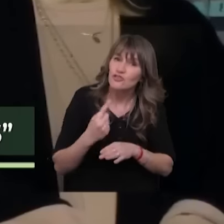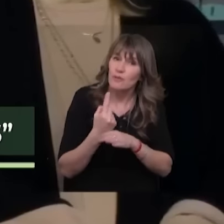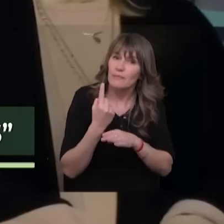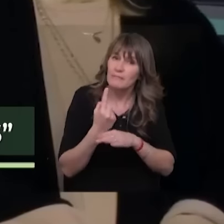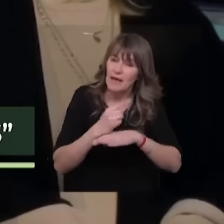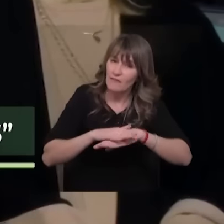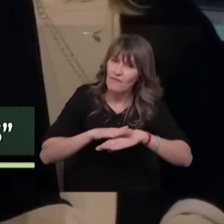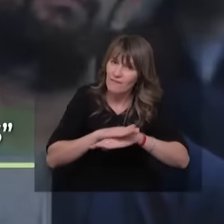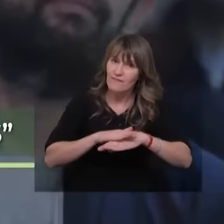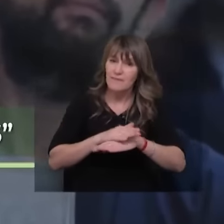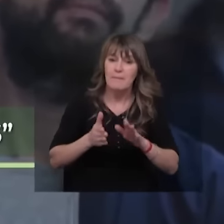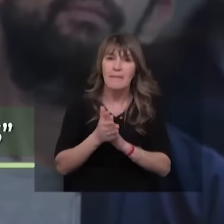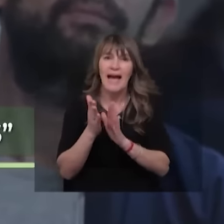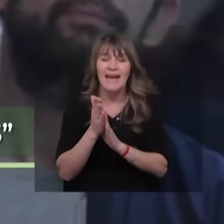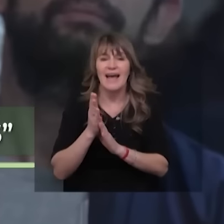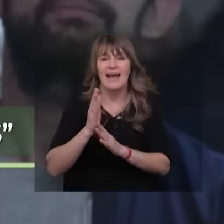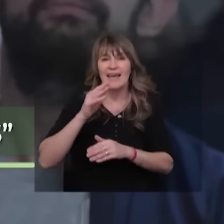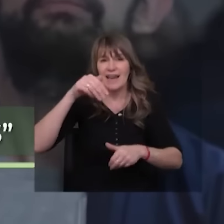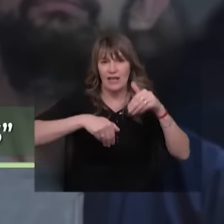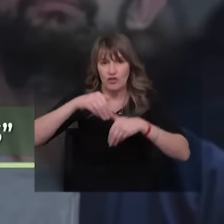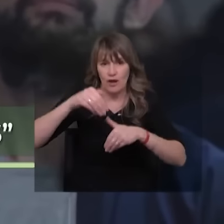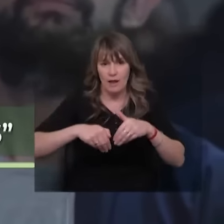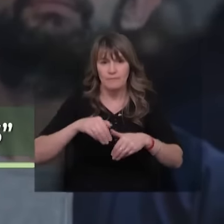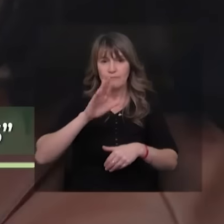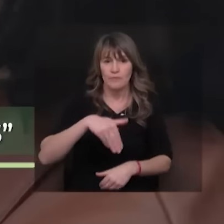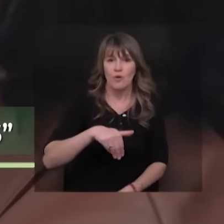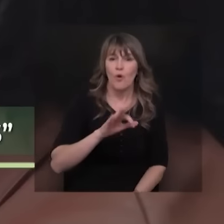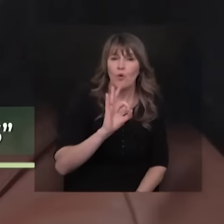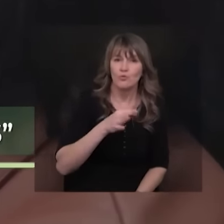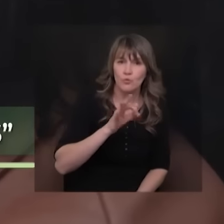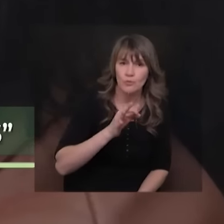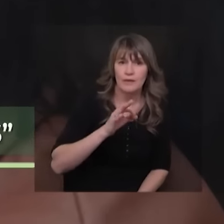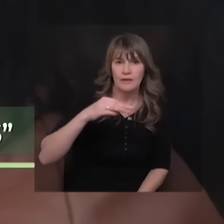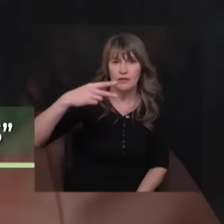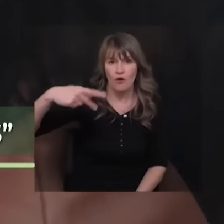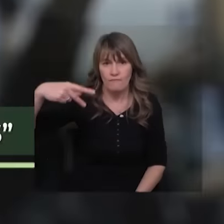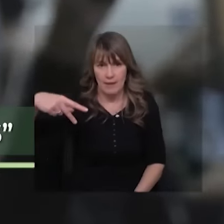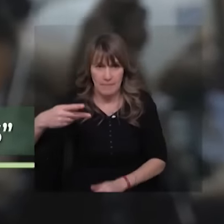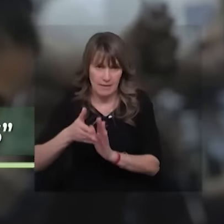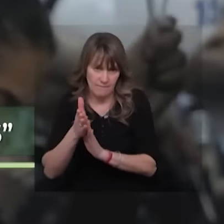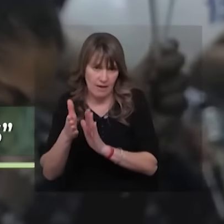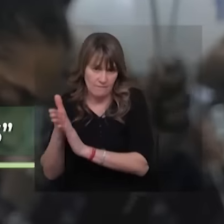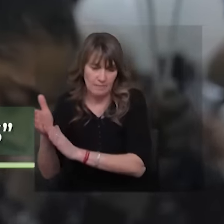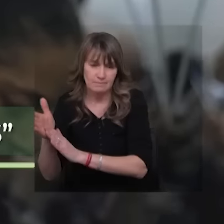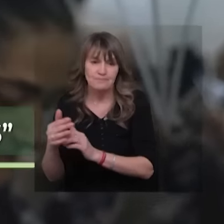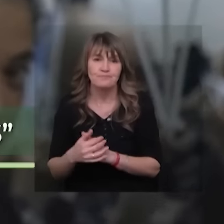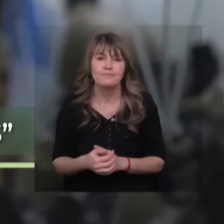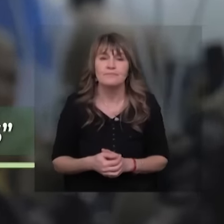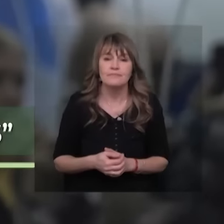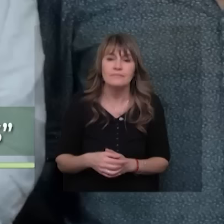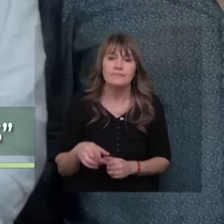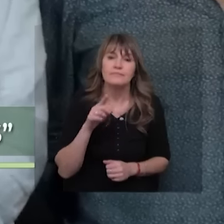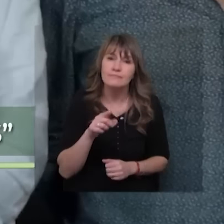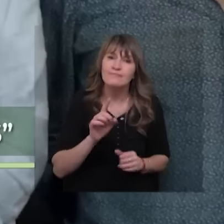proceso electoral que va a octubre y novi y en esto tenemos que ser no